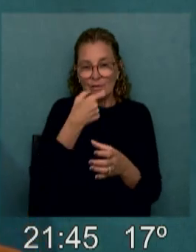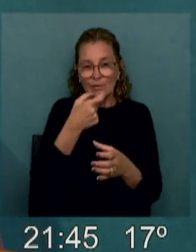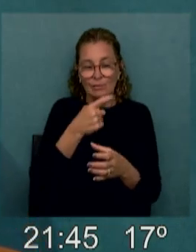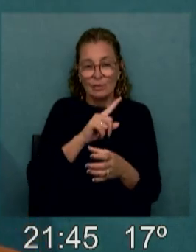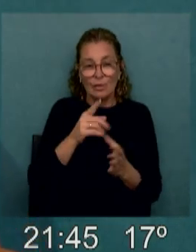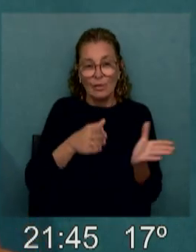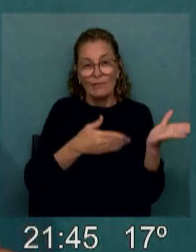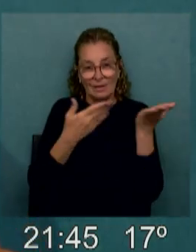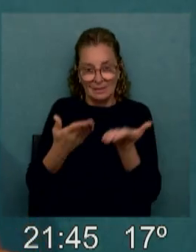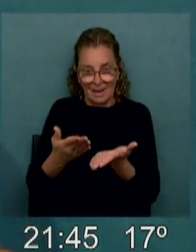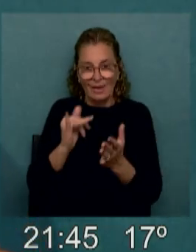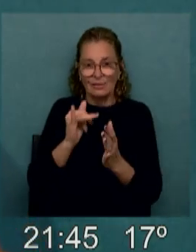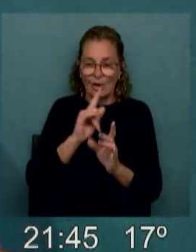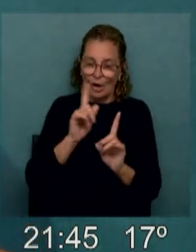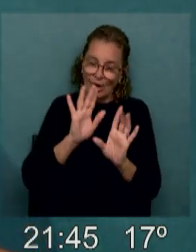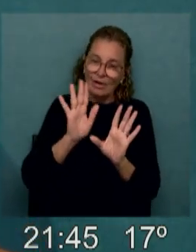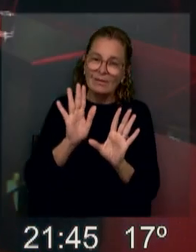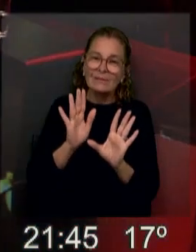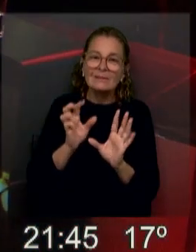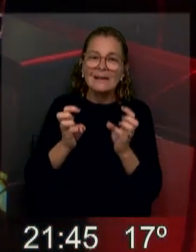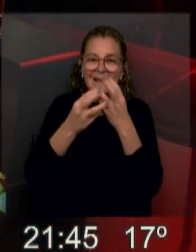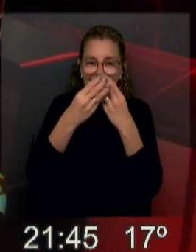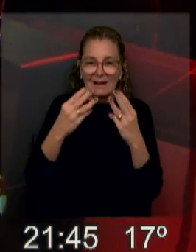invitados. No. En general,